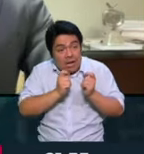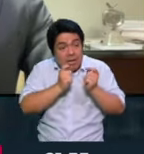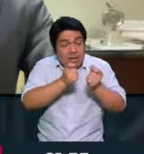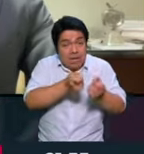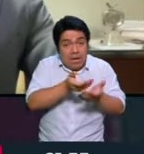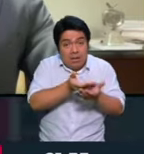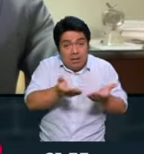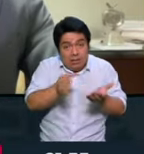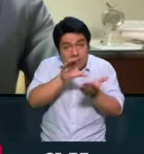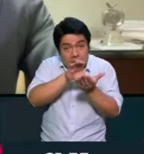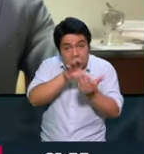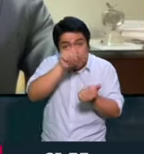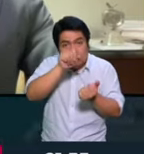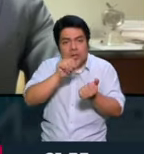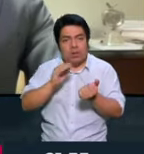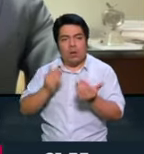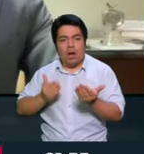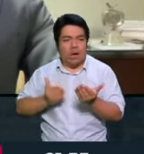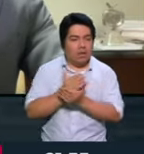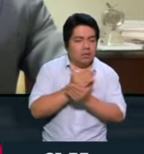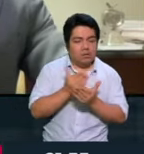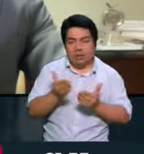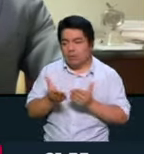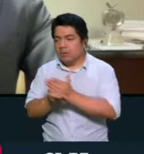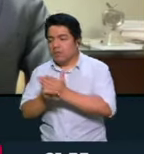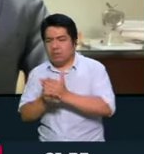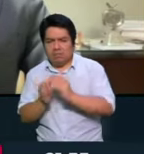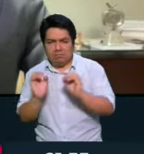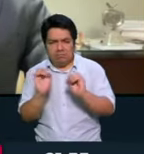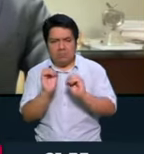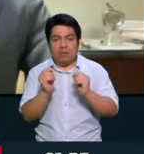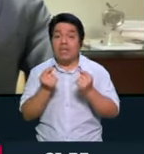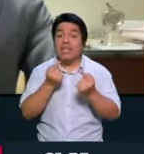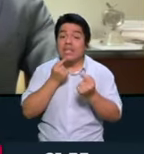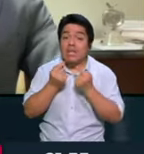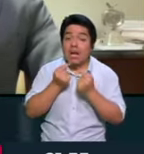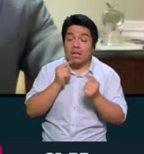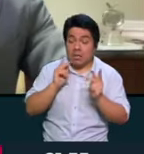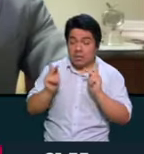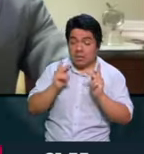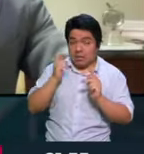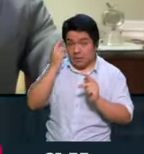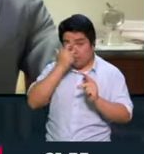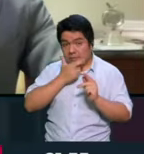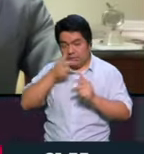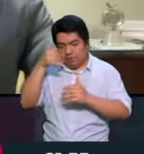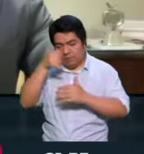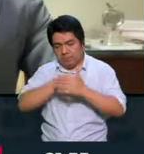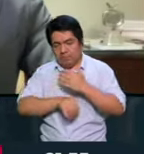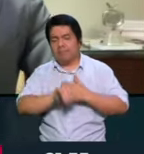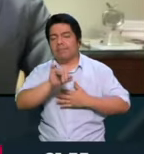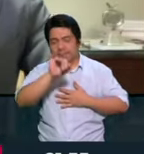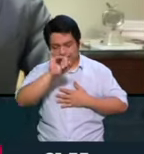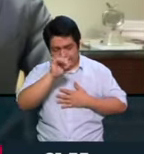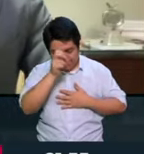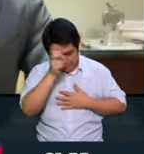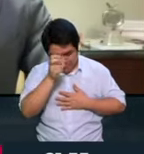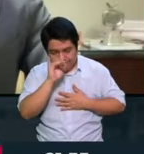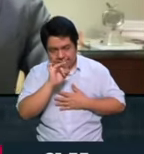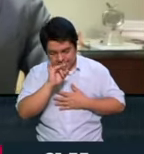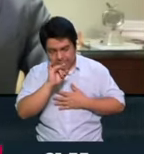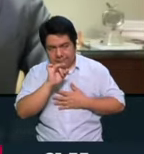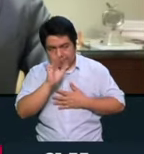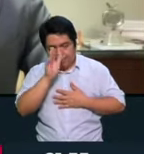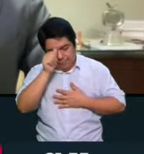misma Constitución. No hay intromisión de poderes. Hay que discutir y debatir y analizar también las propuestas de reforma. Eso me parece que es sano y que es